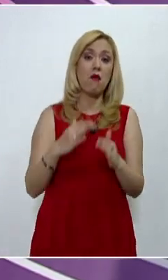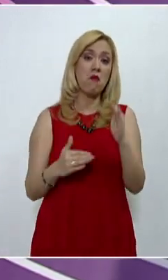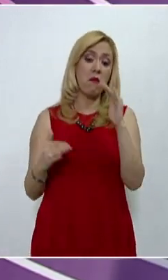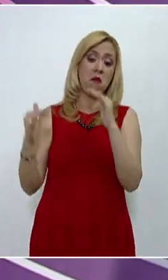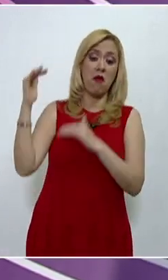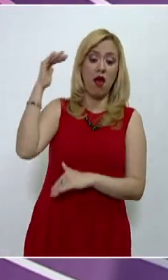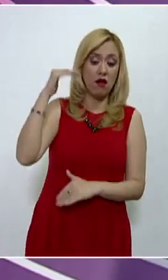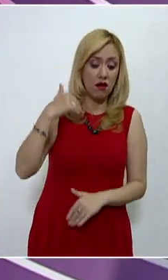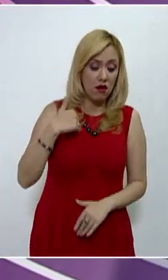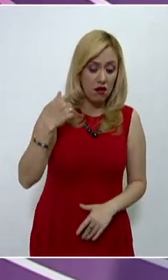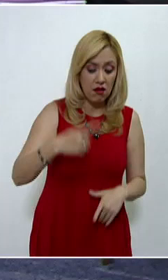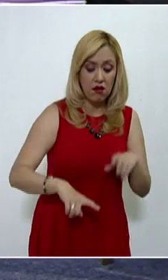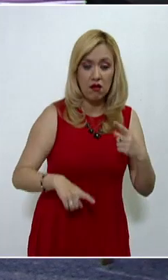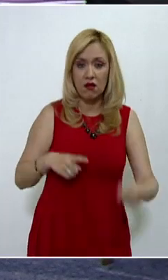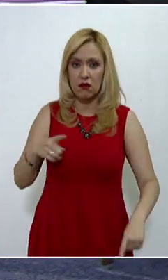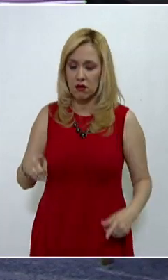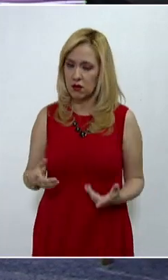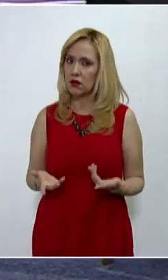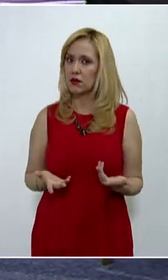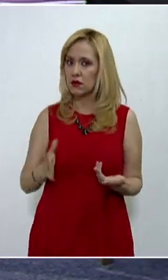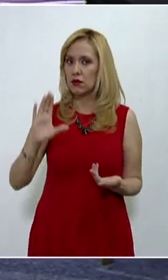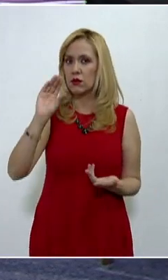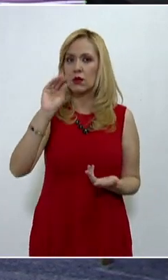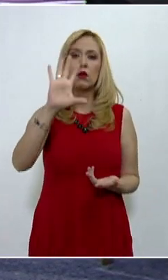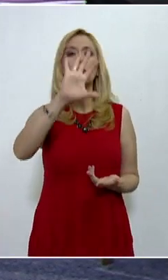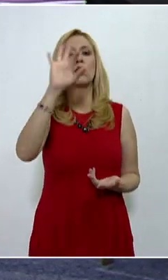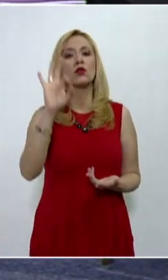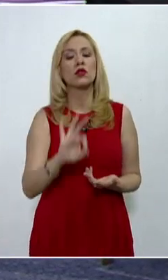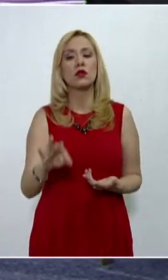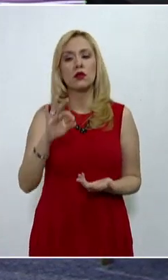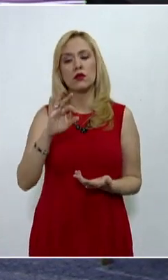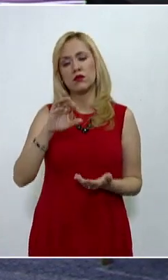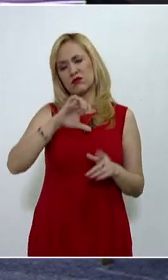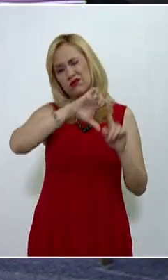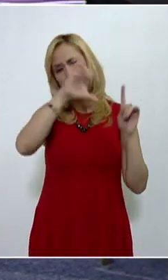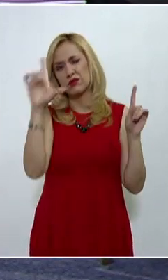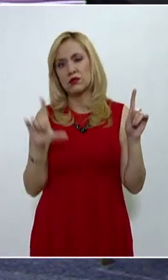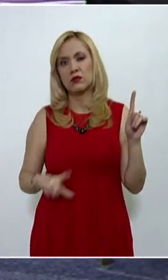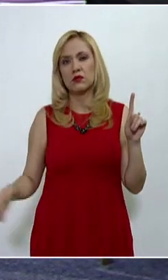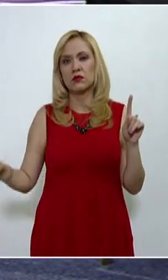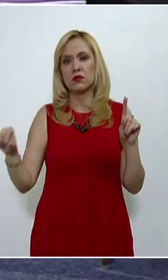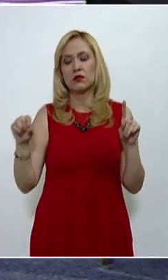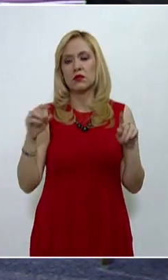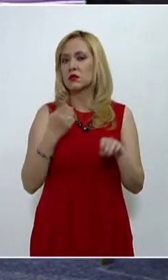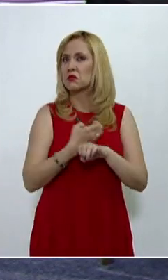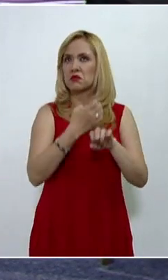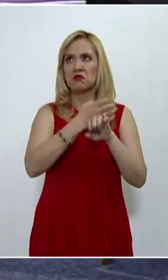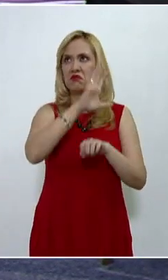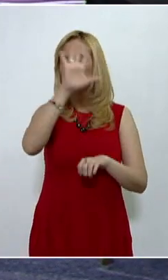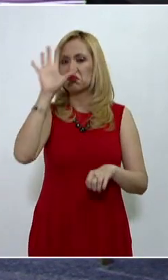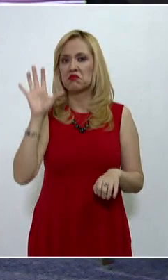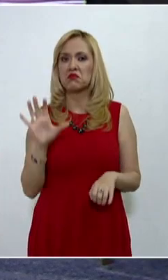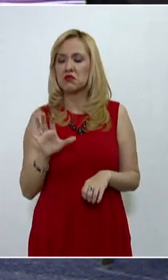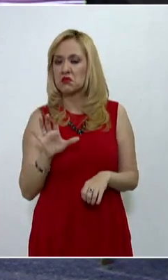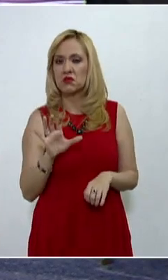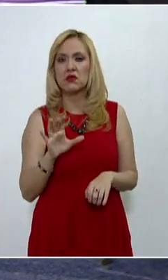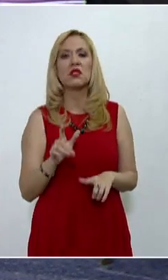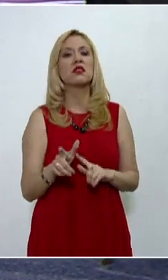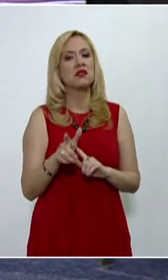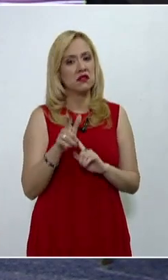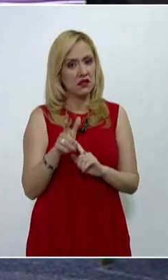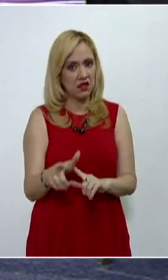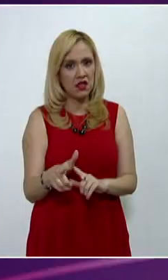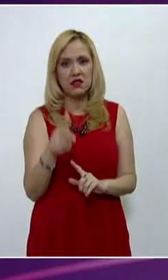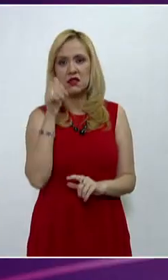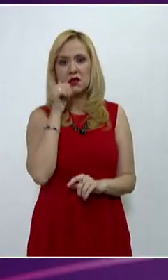problemas. Desafortunadamente, el 95% de los asuntos, al menos a nivel federal, y me parece que en los estados funciona igual, la Fiscalía sigue